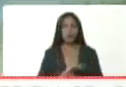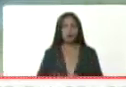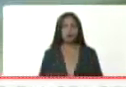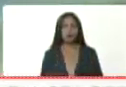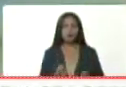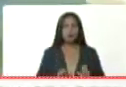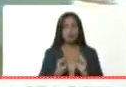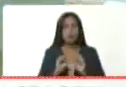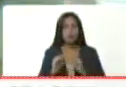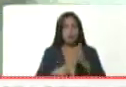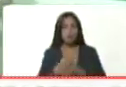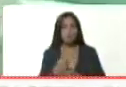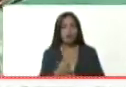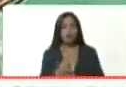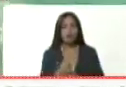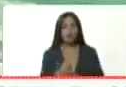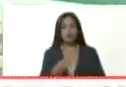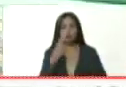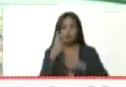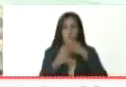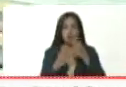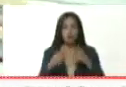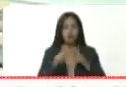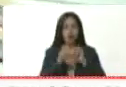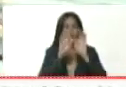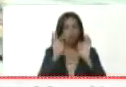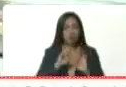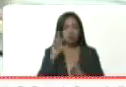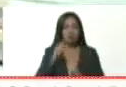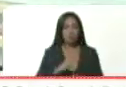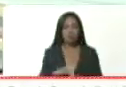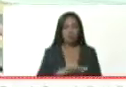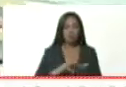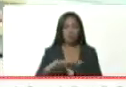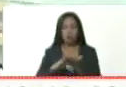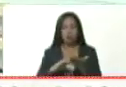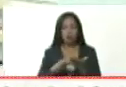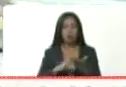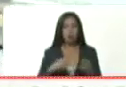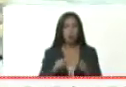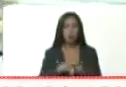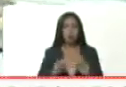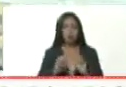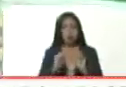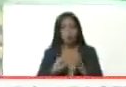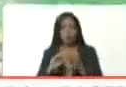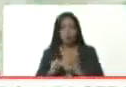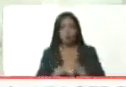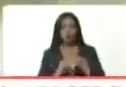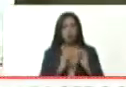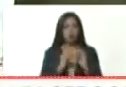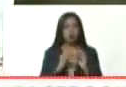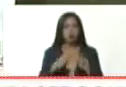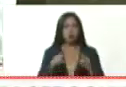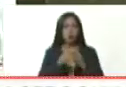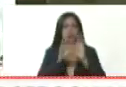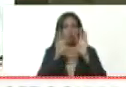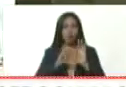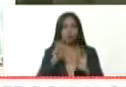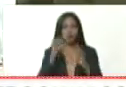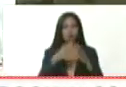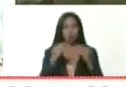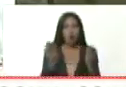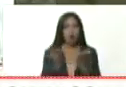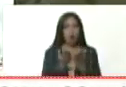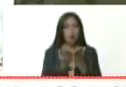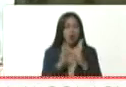avanzar con supervisión aristóbulo en la recuperación mantenimiento y reparación de toda escuela